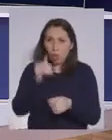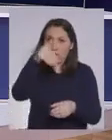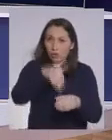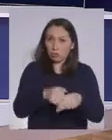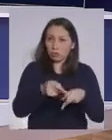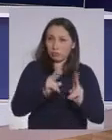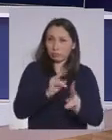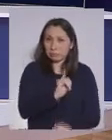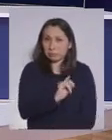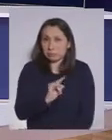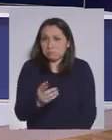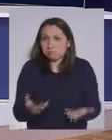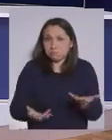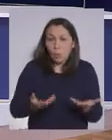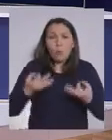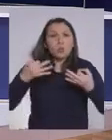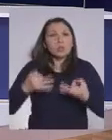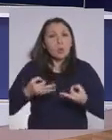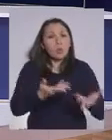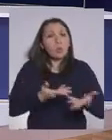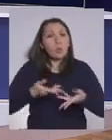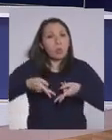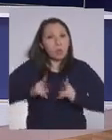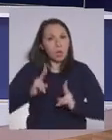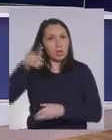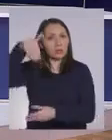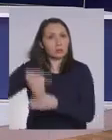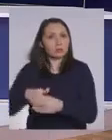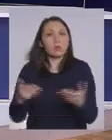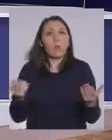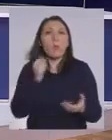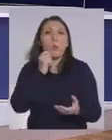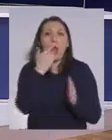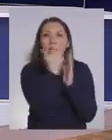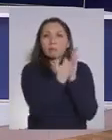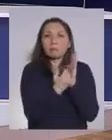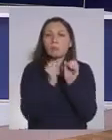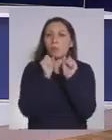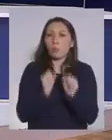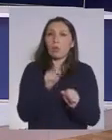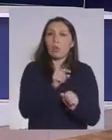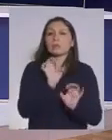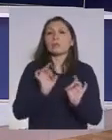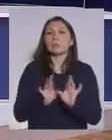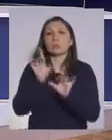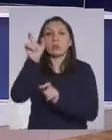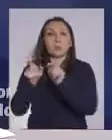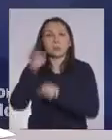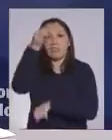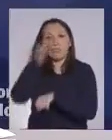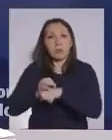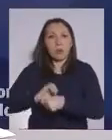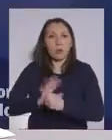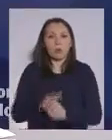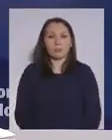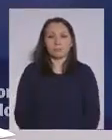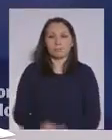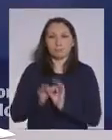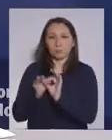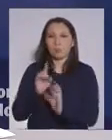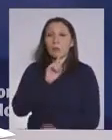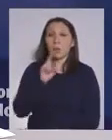como se les asegura el derecho a sufragio qué medidas se podrían tomar en estos casos muchas gracias